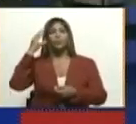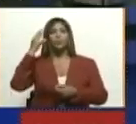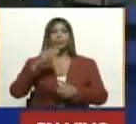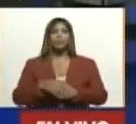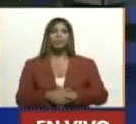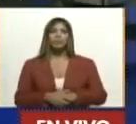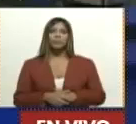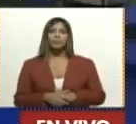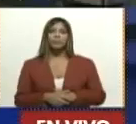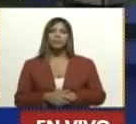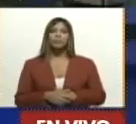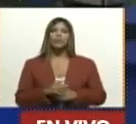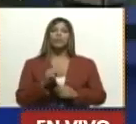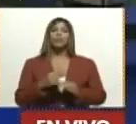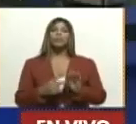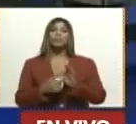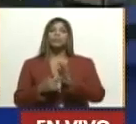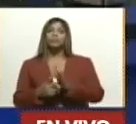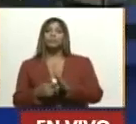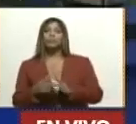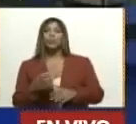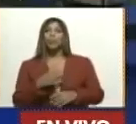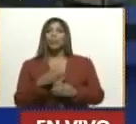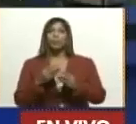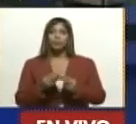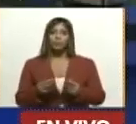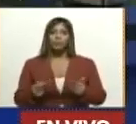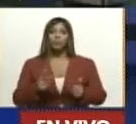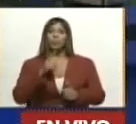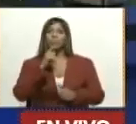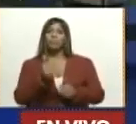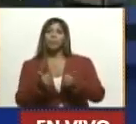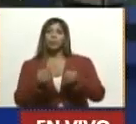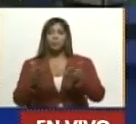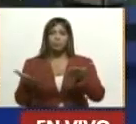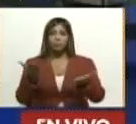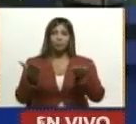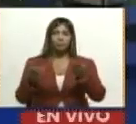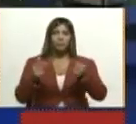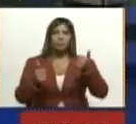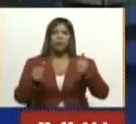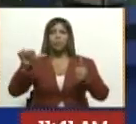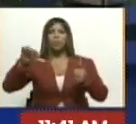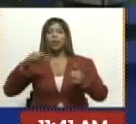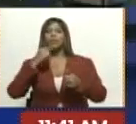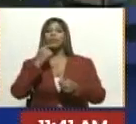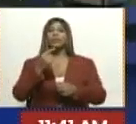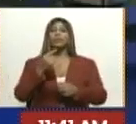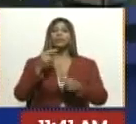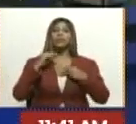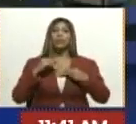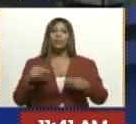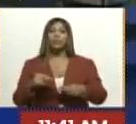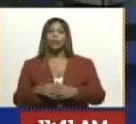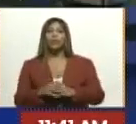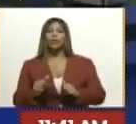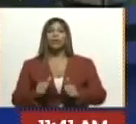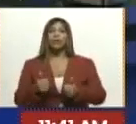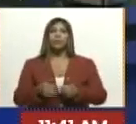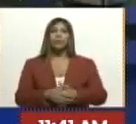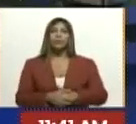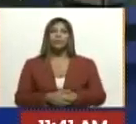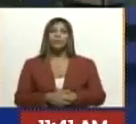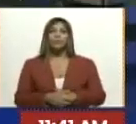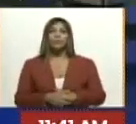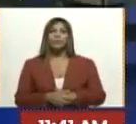conciencia, y ya su razón no podía distinguir tampoco entre el bien y el mal. Dice el ser humano que al principio pensó, ¿qué